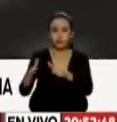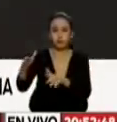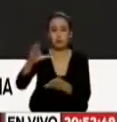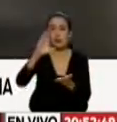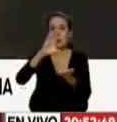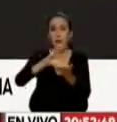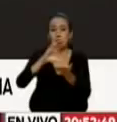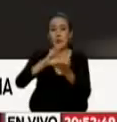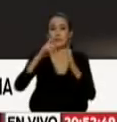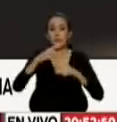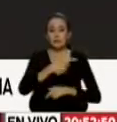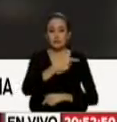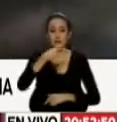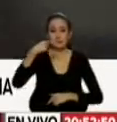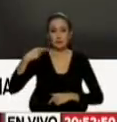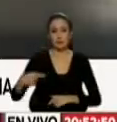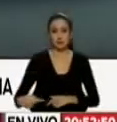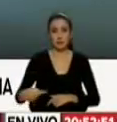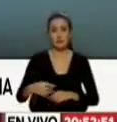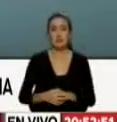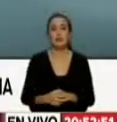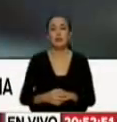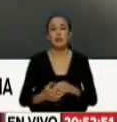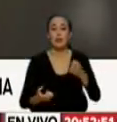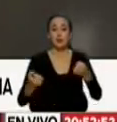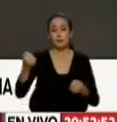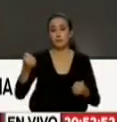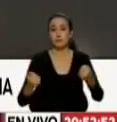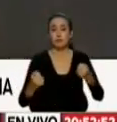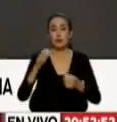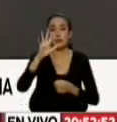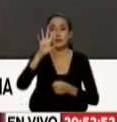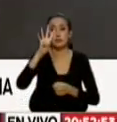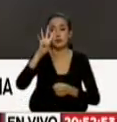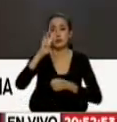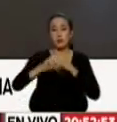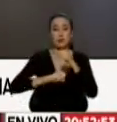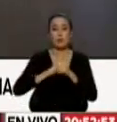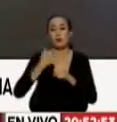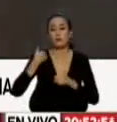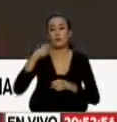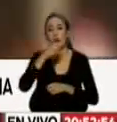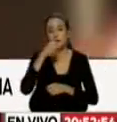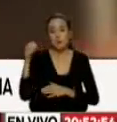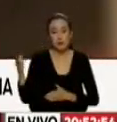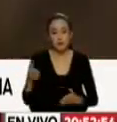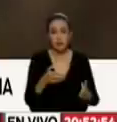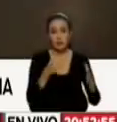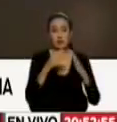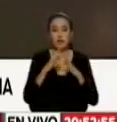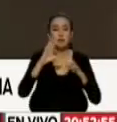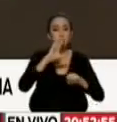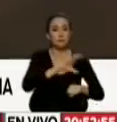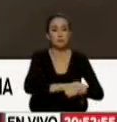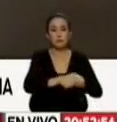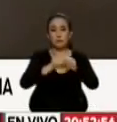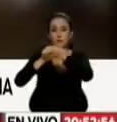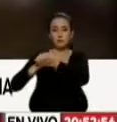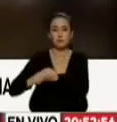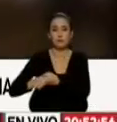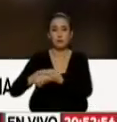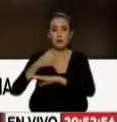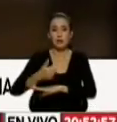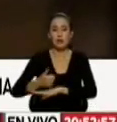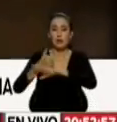central china de Hengjiang. El conductor de 54 años, identificado como Yang Sanjun, fue detenido. Las